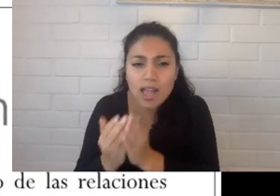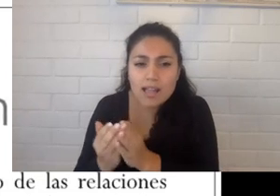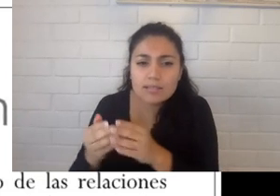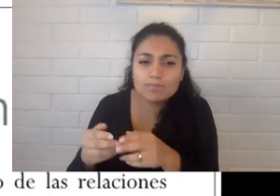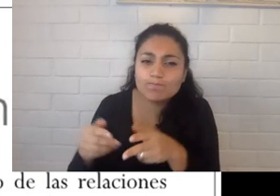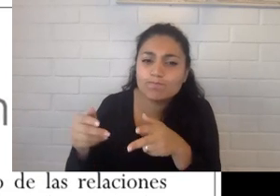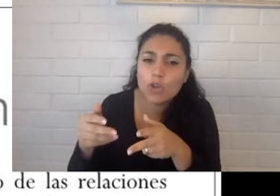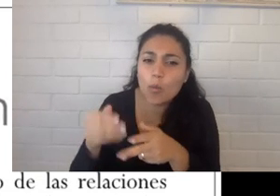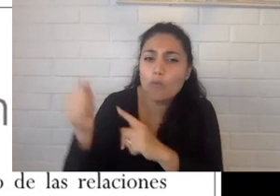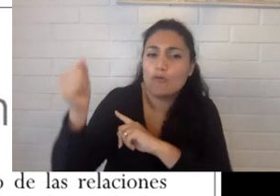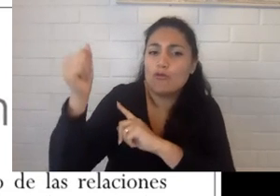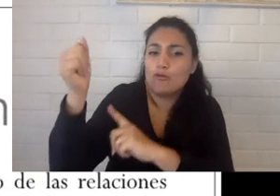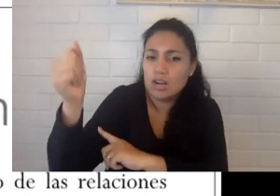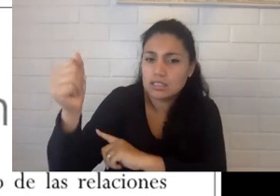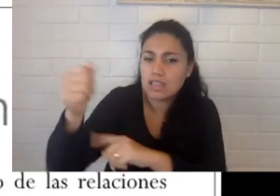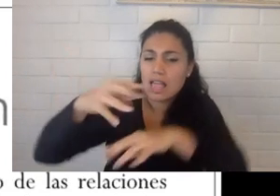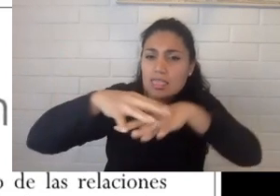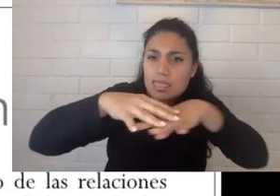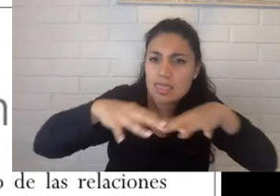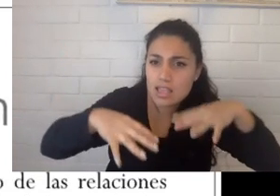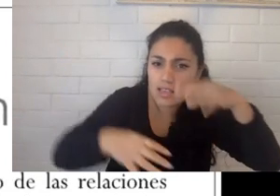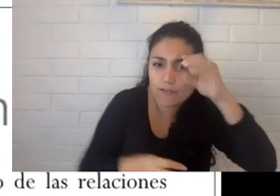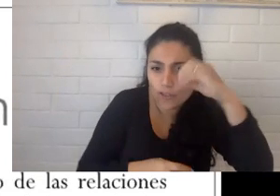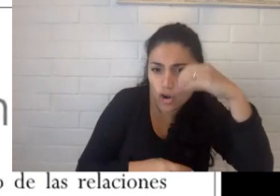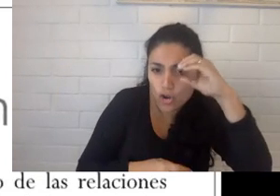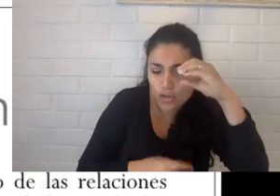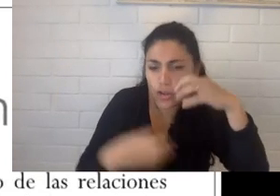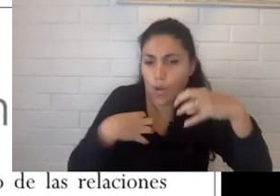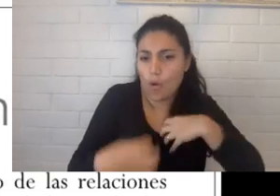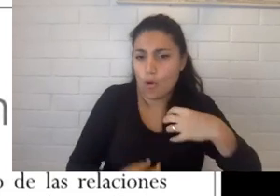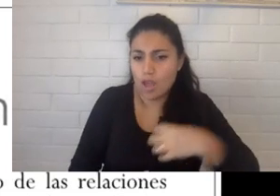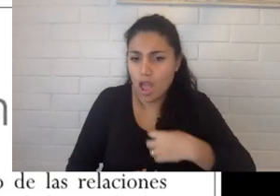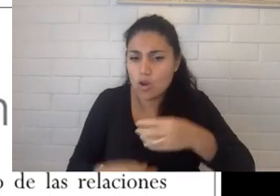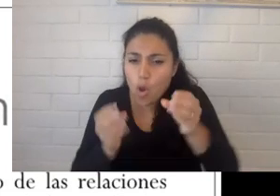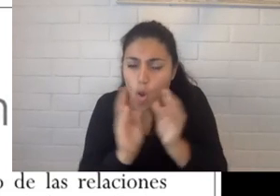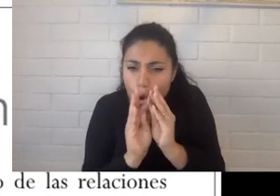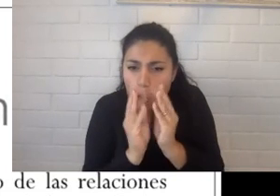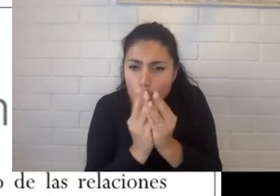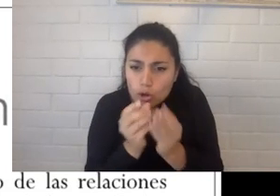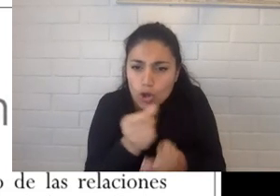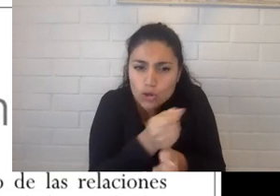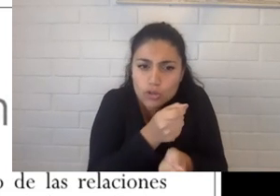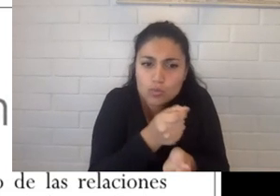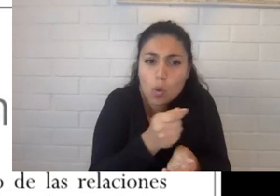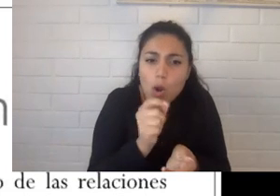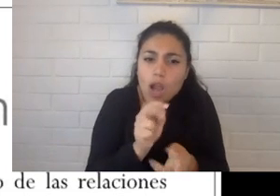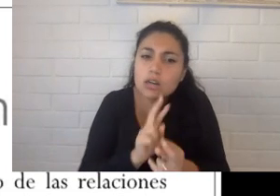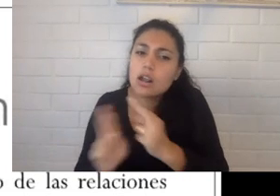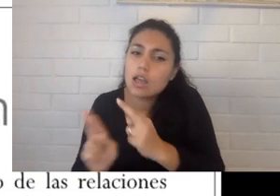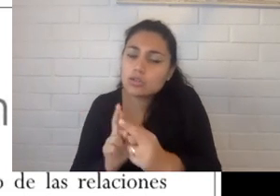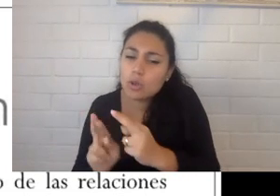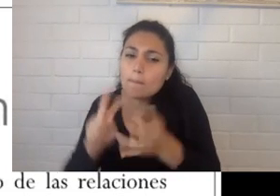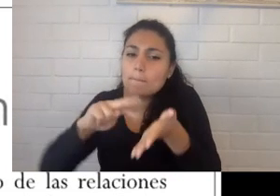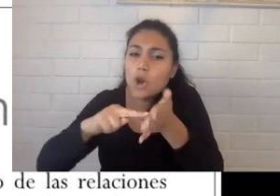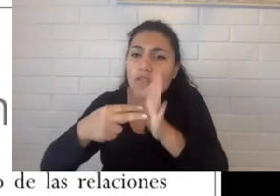biológicos, órganos y organismos en relación a los problemas biológicos y problemas médicos,